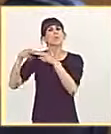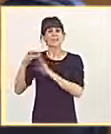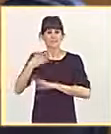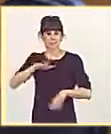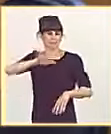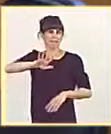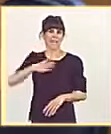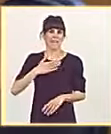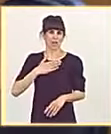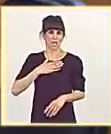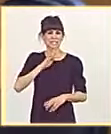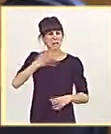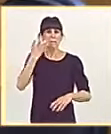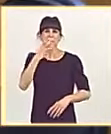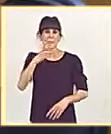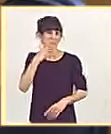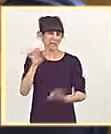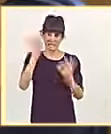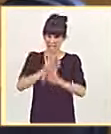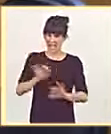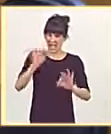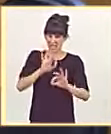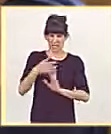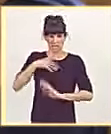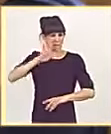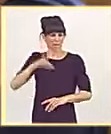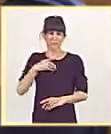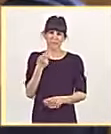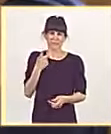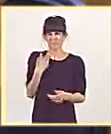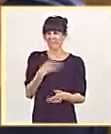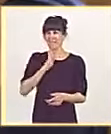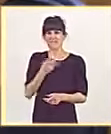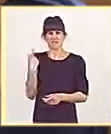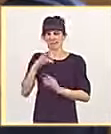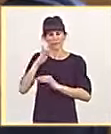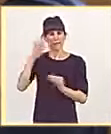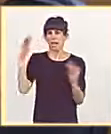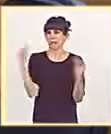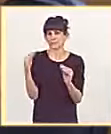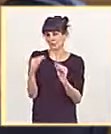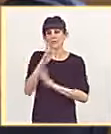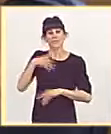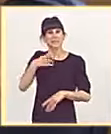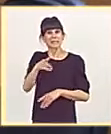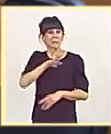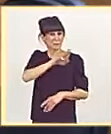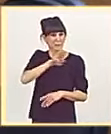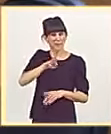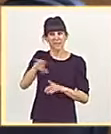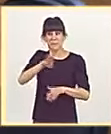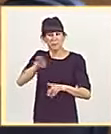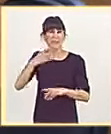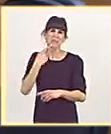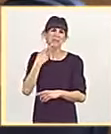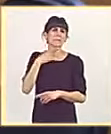nacionalista no están protestando contra ello. Me parece, como he dicho anteriormente, de aurora boreal que el Partido Popular, que se supone que es un partido